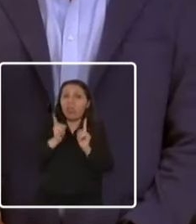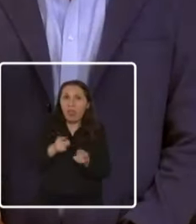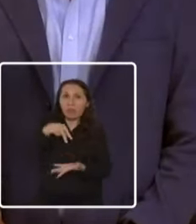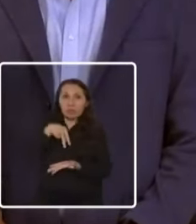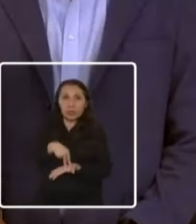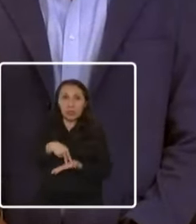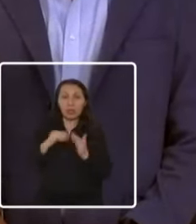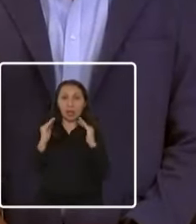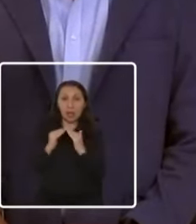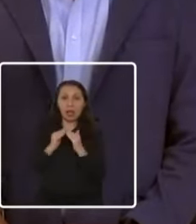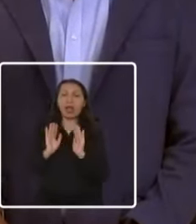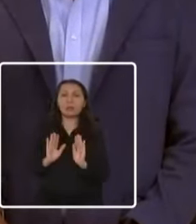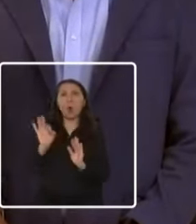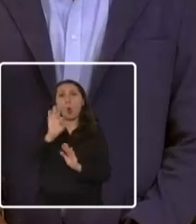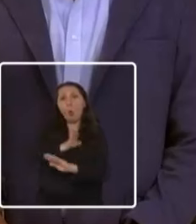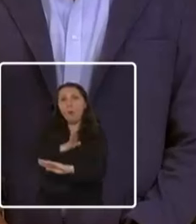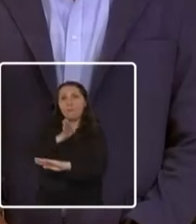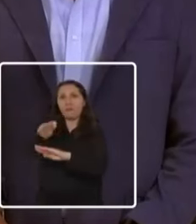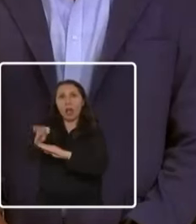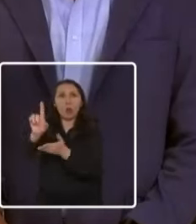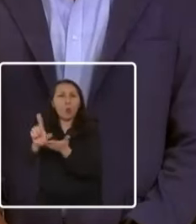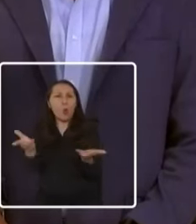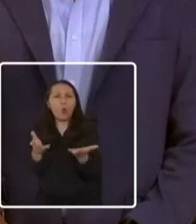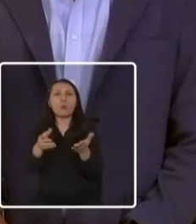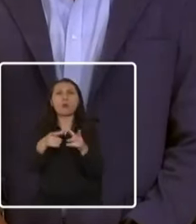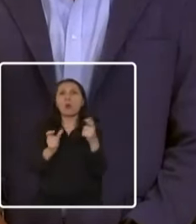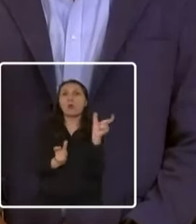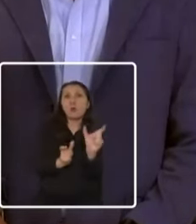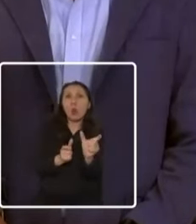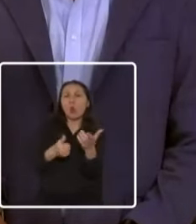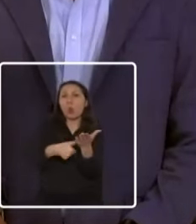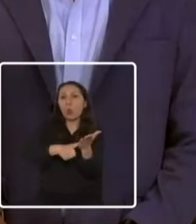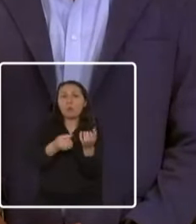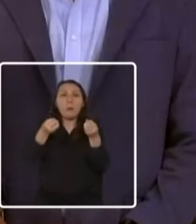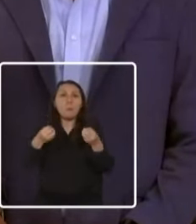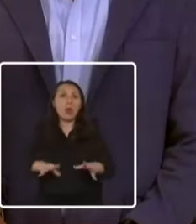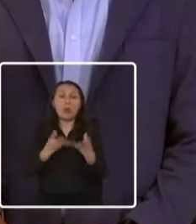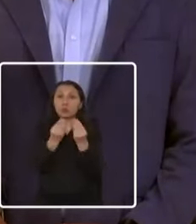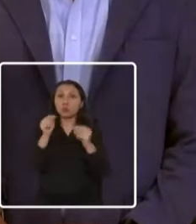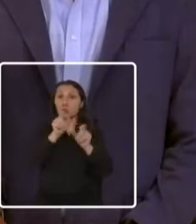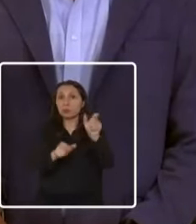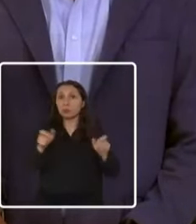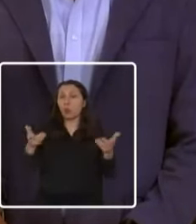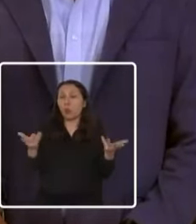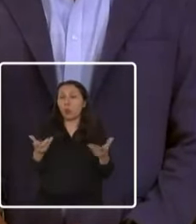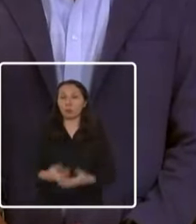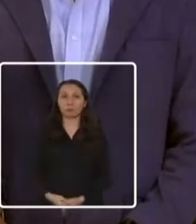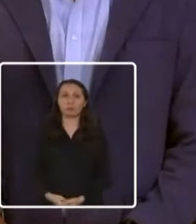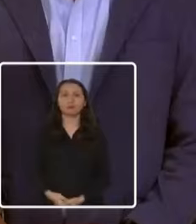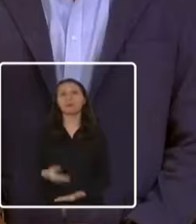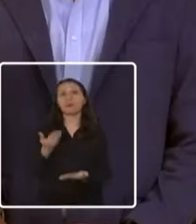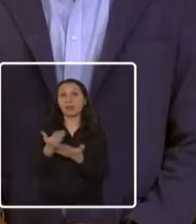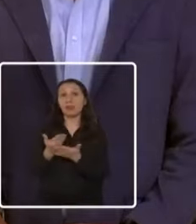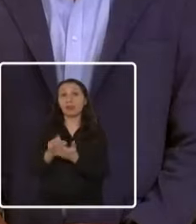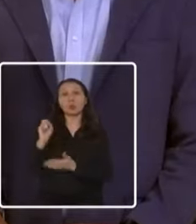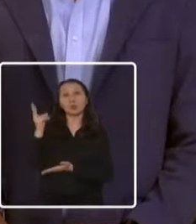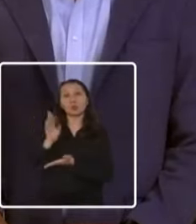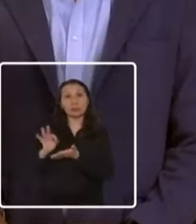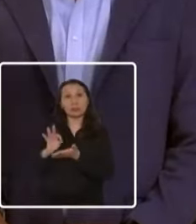estar solamente ahí, tienen que acercarse a algún lugar. Y el tema de los documentos, considerando que muchos de ellos también perdieron las cédulas de identidad. Sí, vamos a aprovechar que está